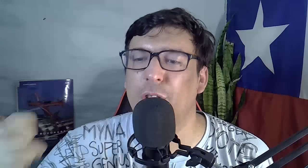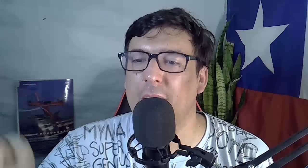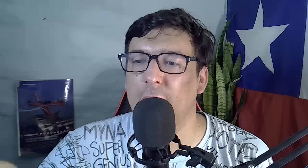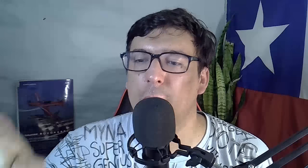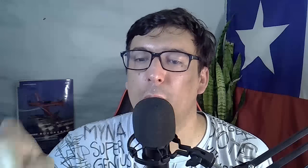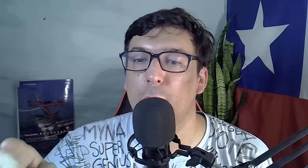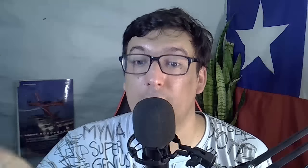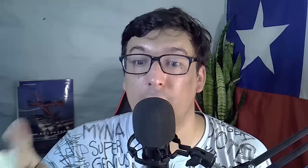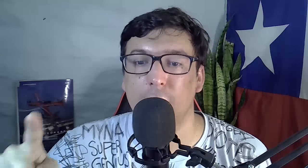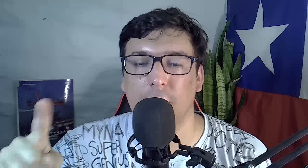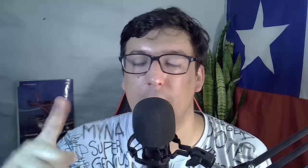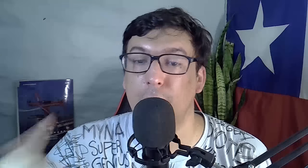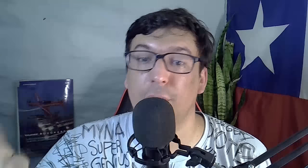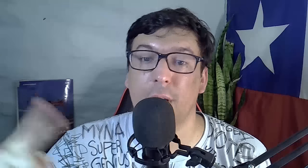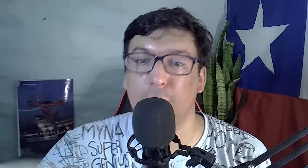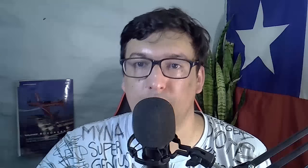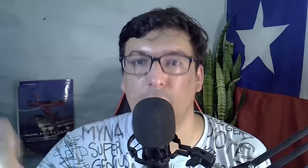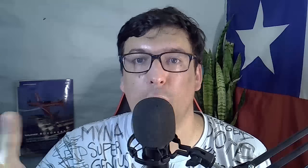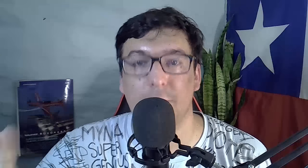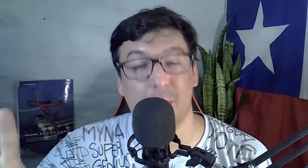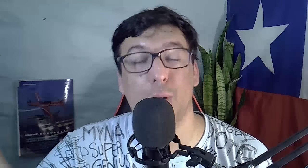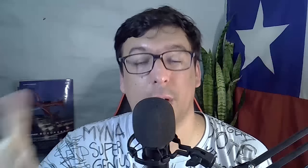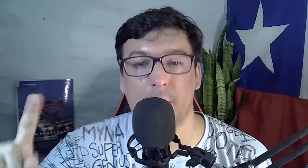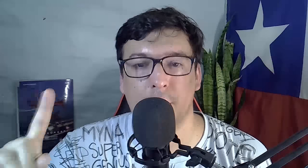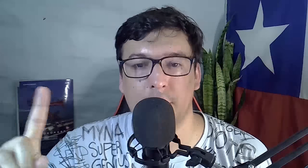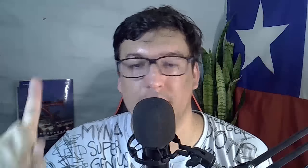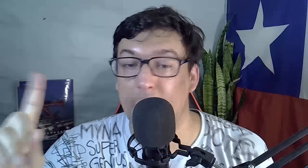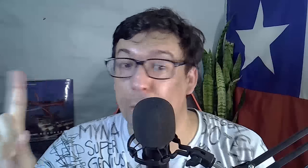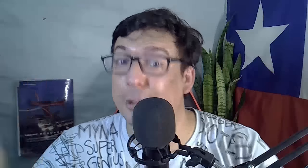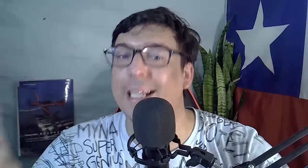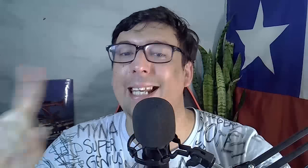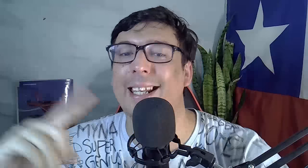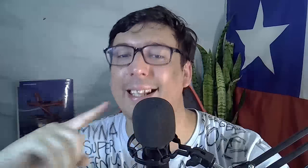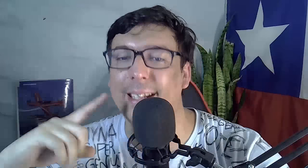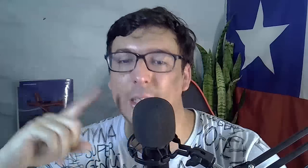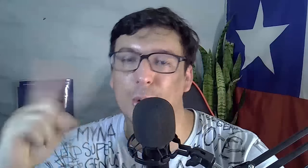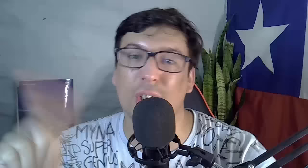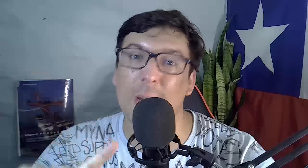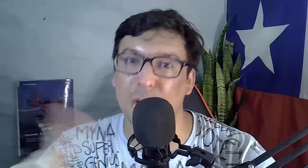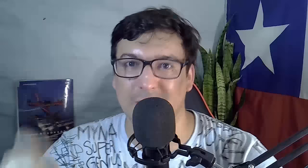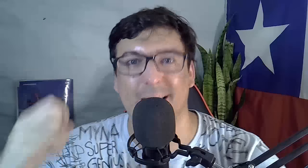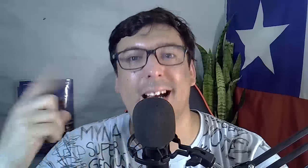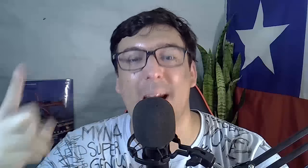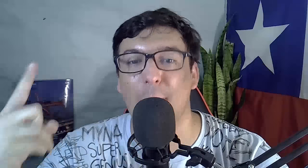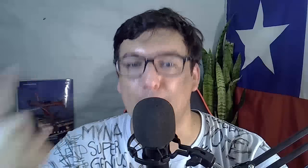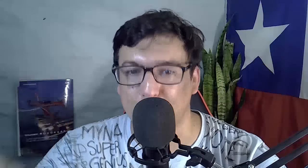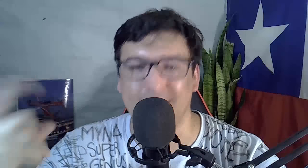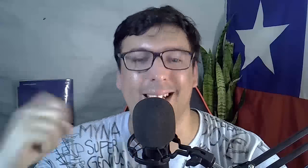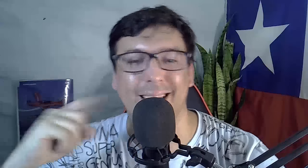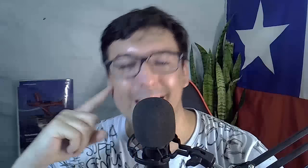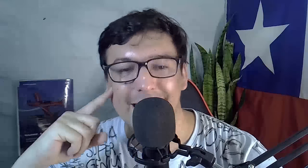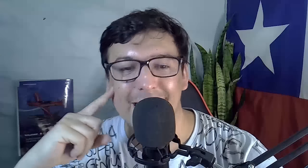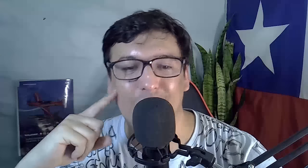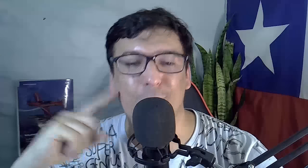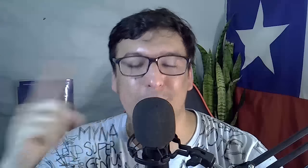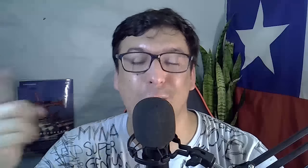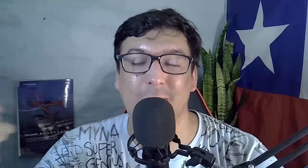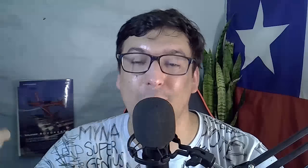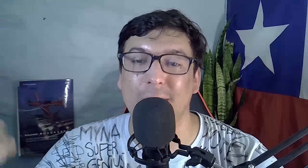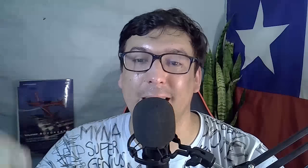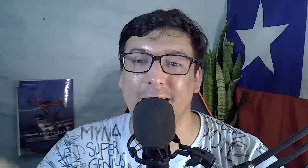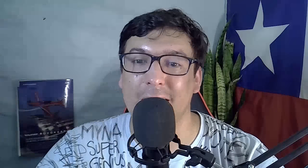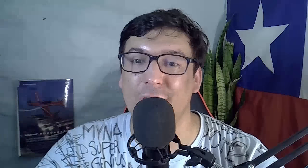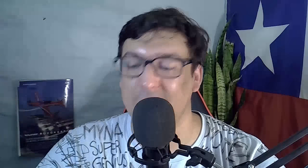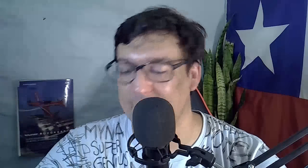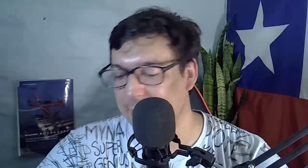el jamón chileno es muy bueno, que por eso Estados Unidos compra mucho jamón en... No jabón, jamón. Compra mucho